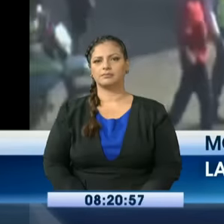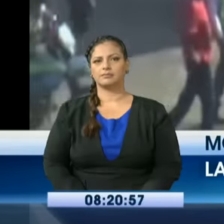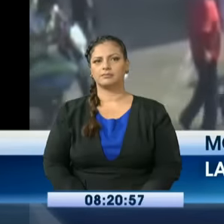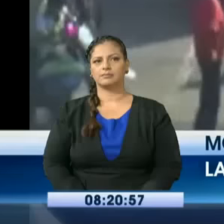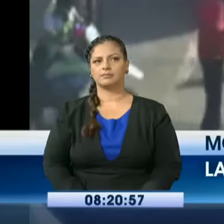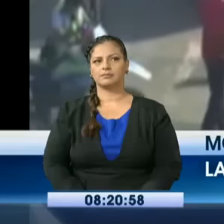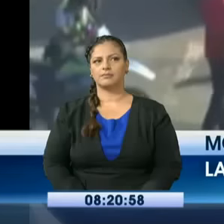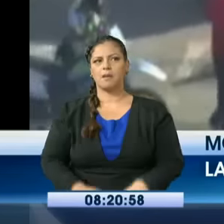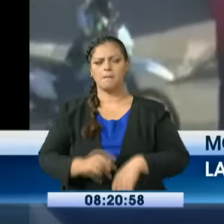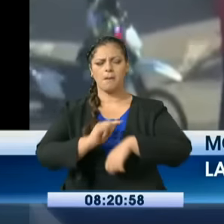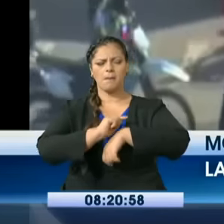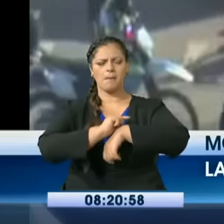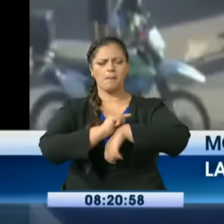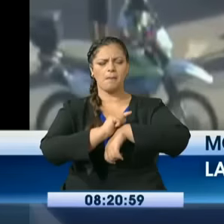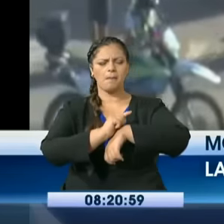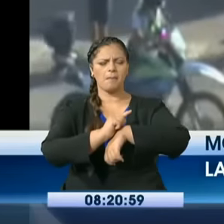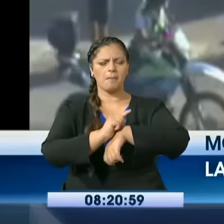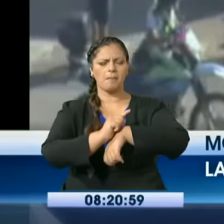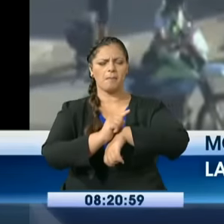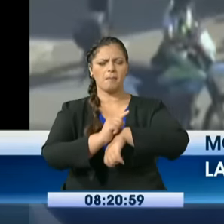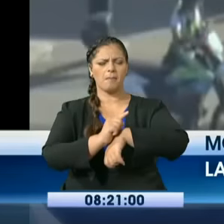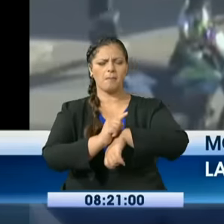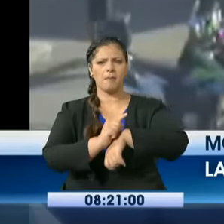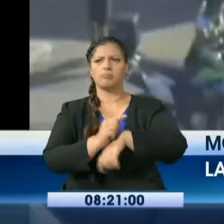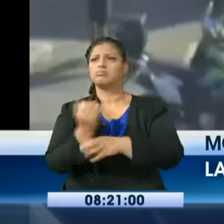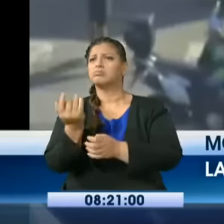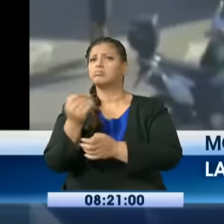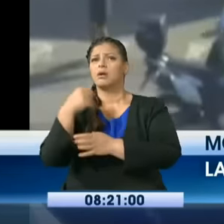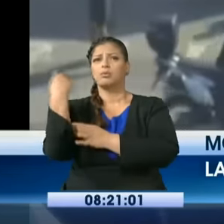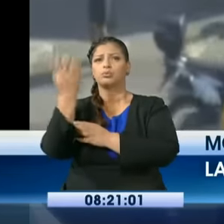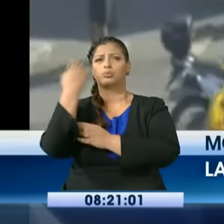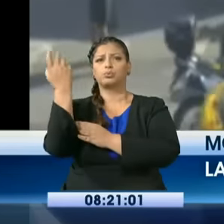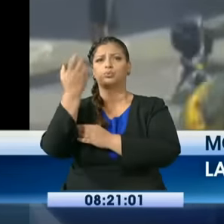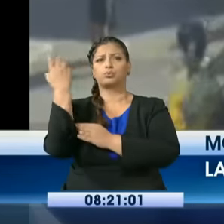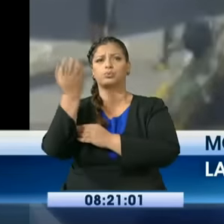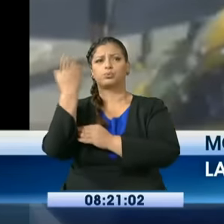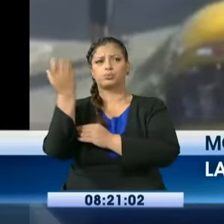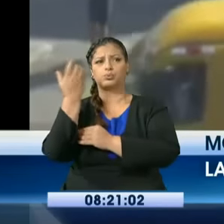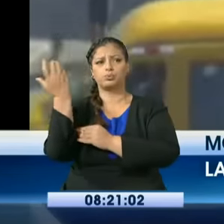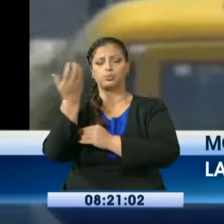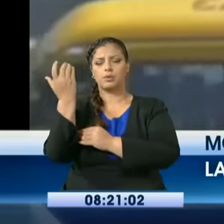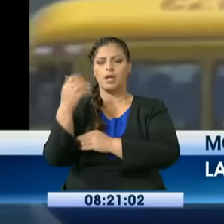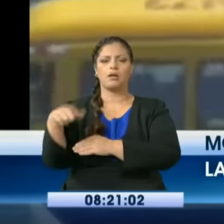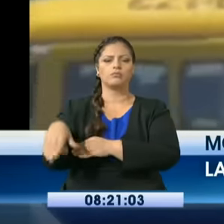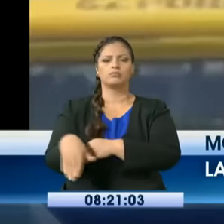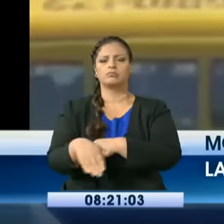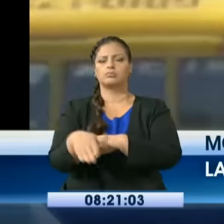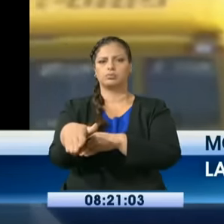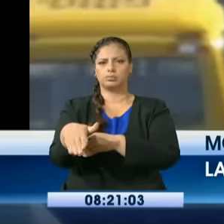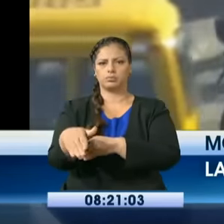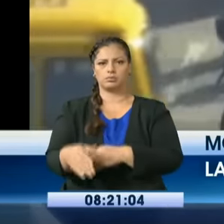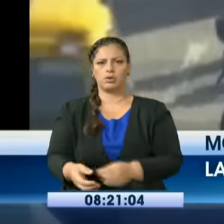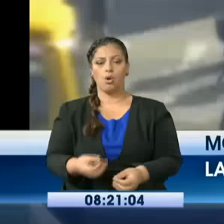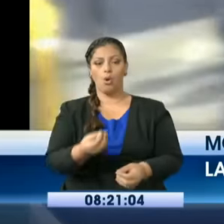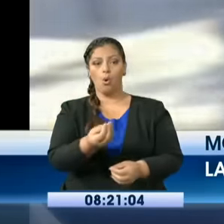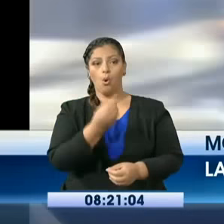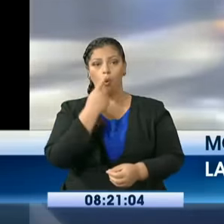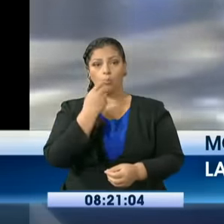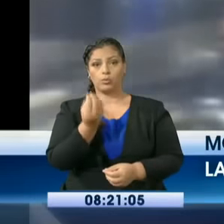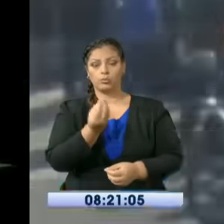Dos minutos transcurrían y se llamó a una ambulancia para que al punto llegue, la cual arribó pocos minutos después sucedido el hecho.